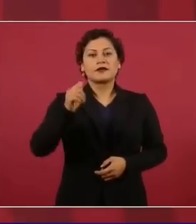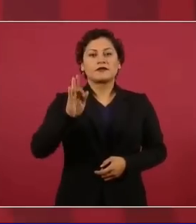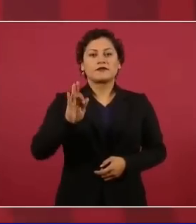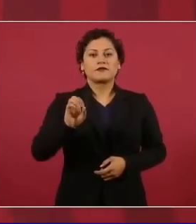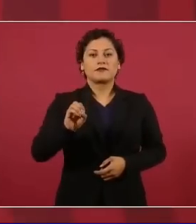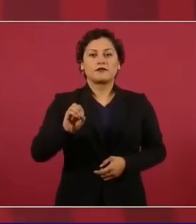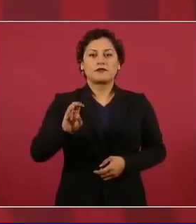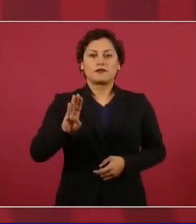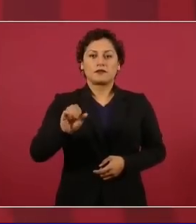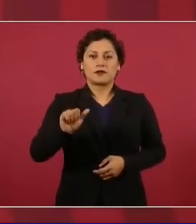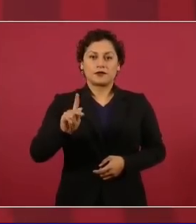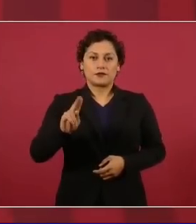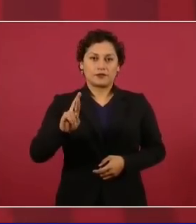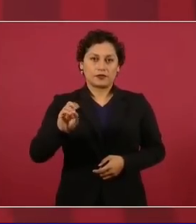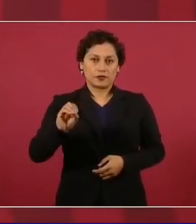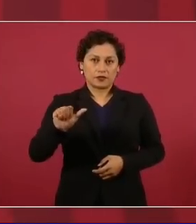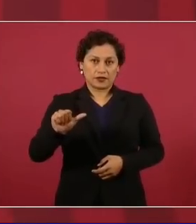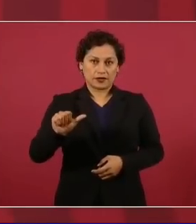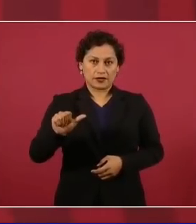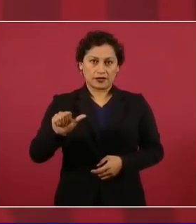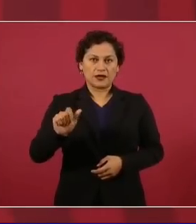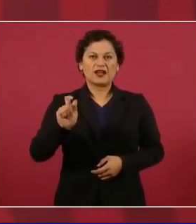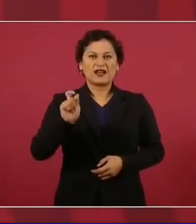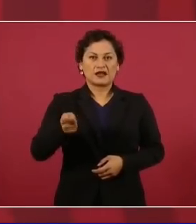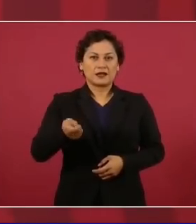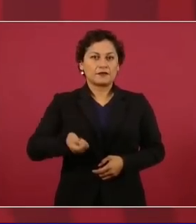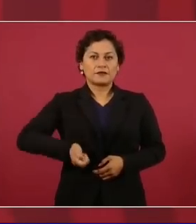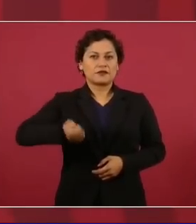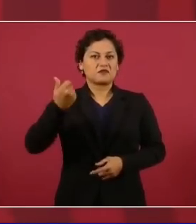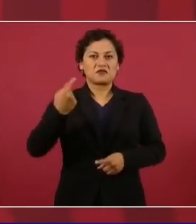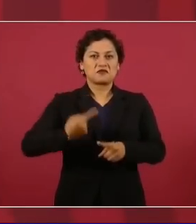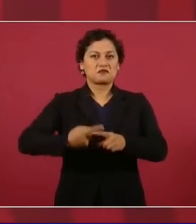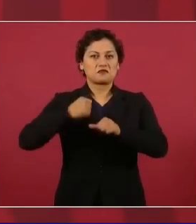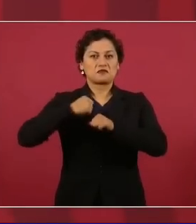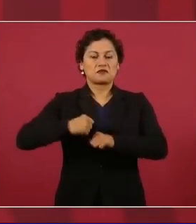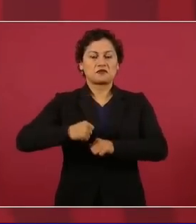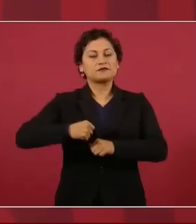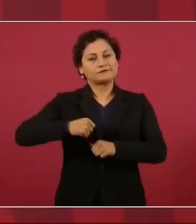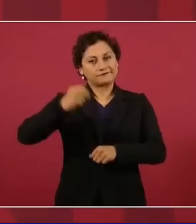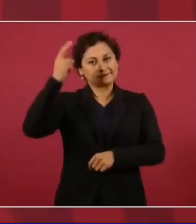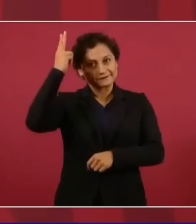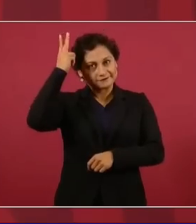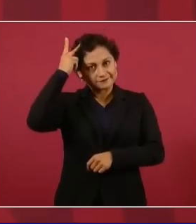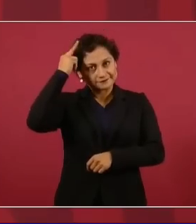se dio con Porfirio Díaz,